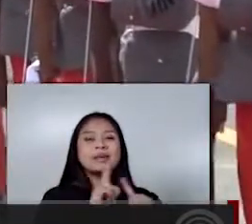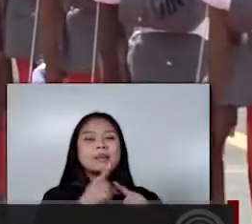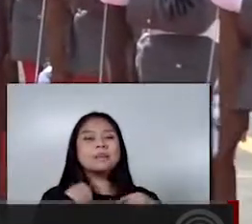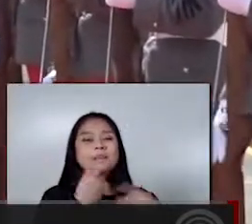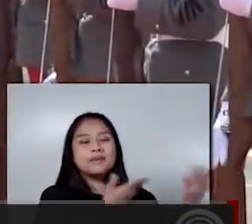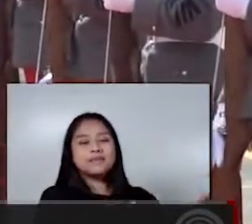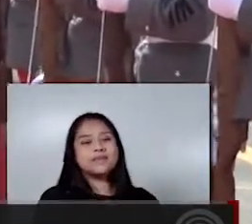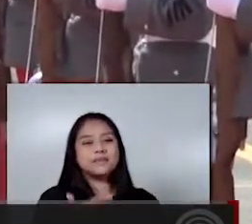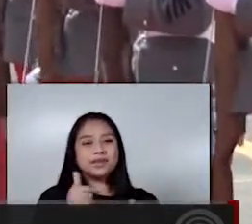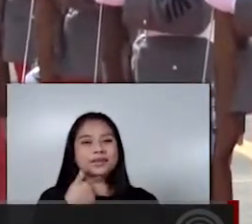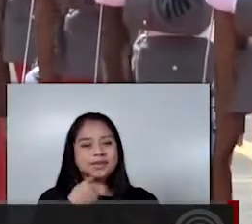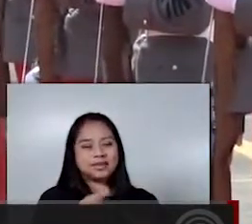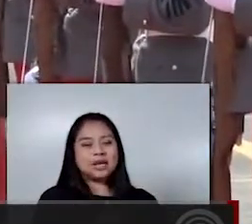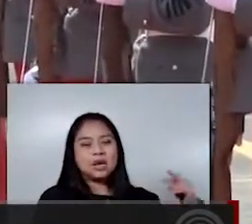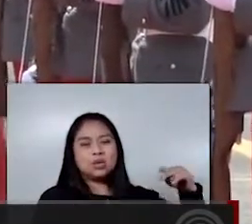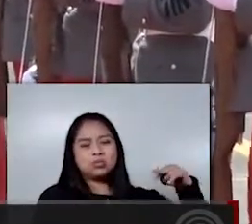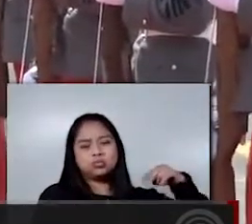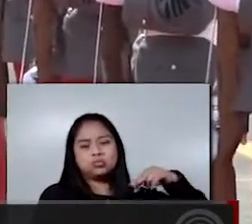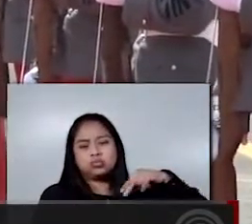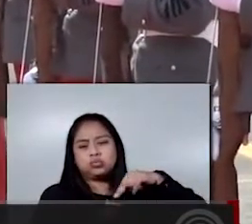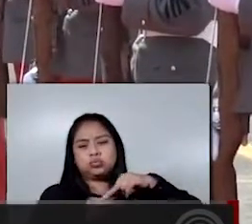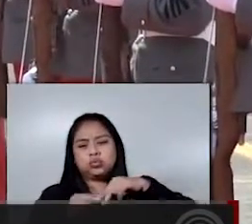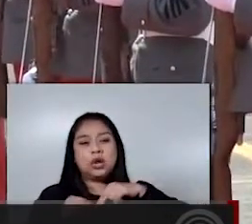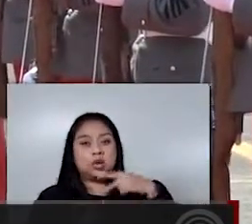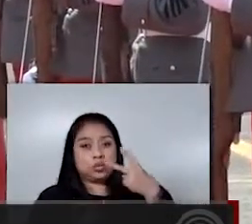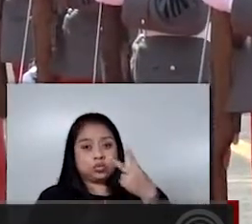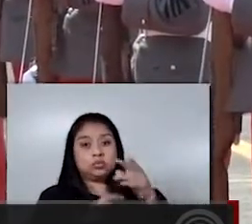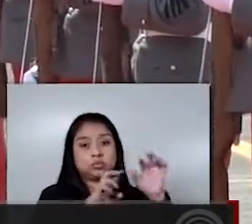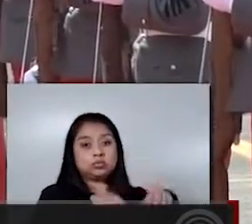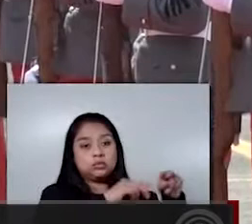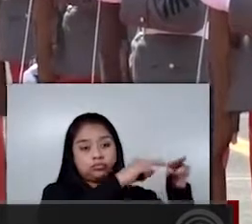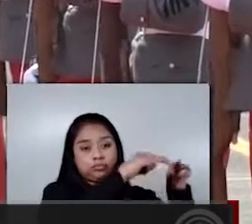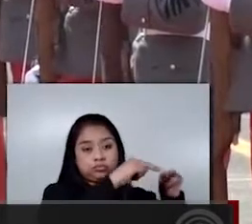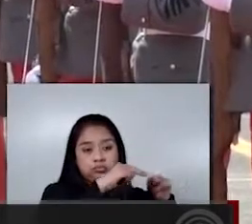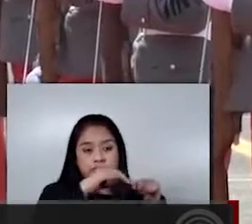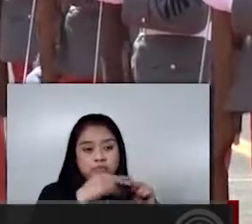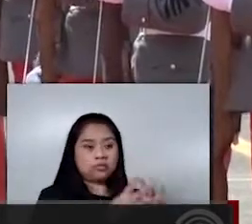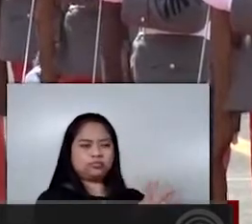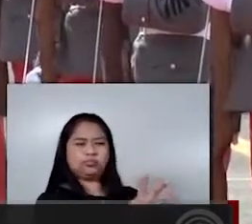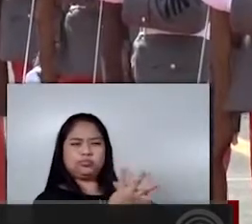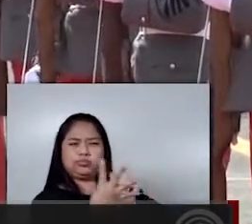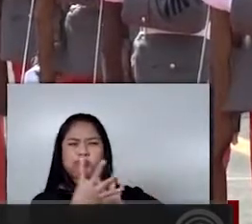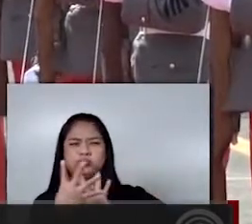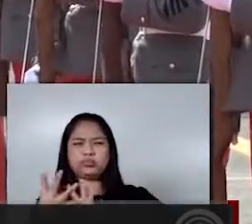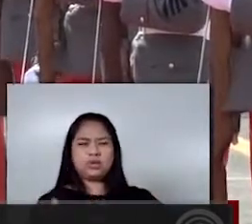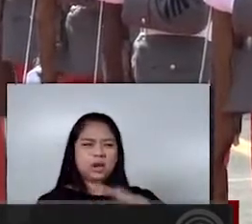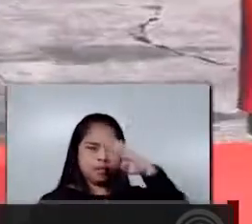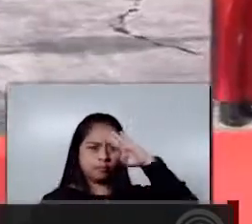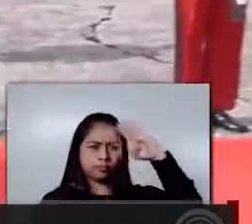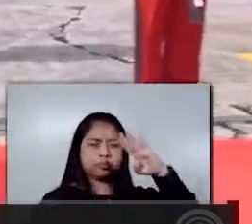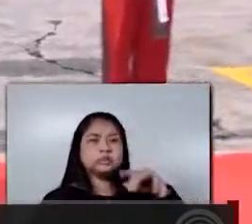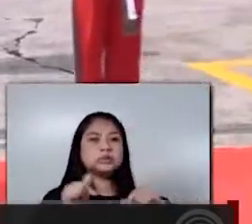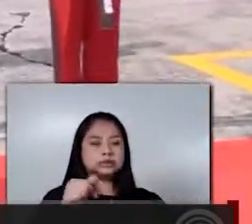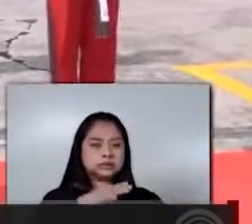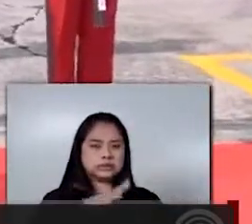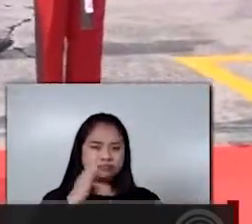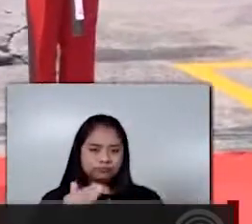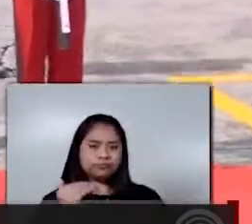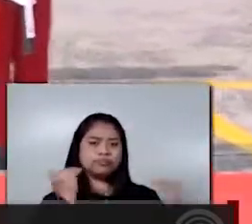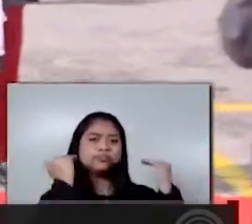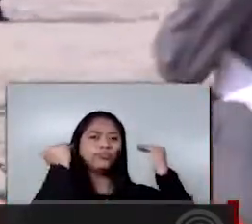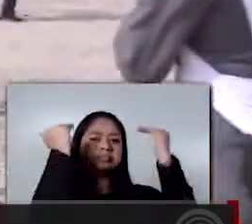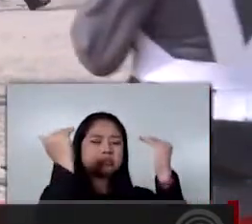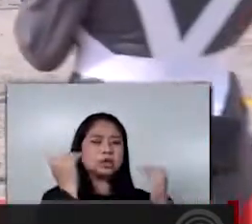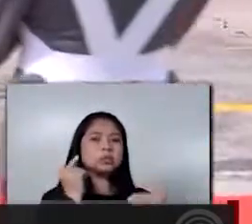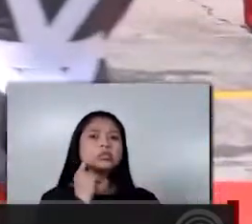López Obrador analizaron la posibilidad de abrir un nuevo consulado mexicano de interconexión ferroviaria y la agilización de los trámites aduaneros.